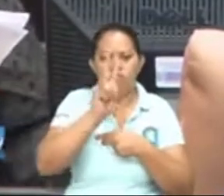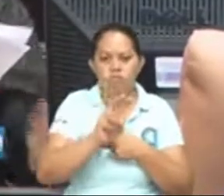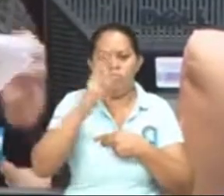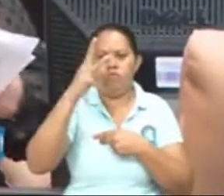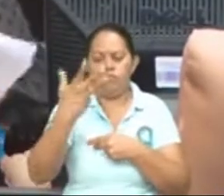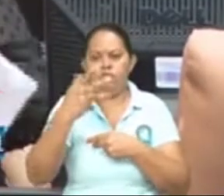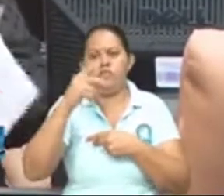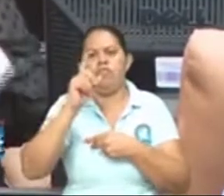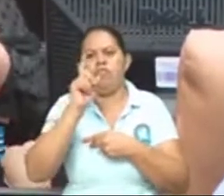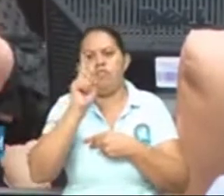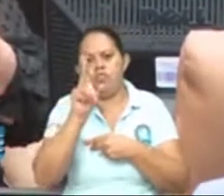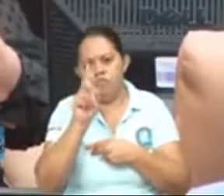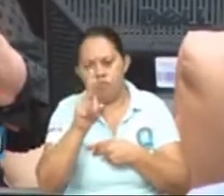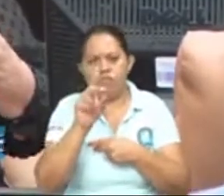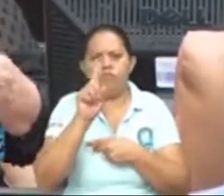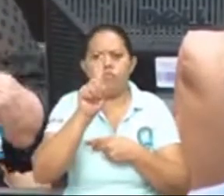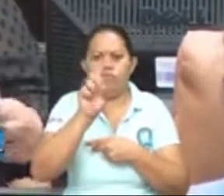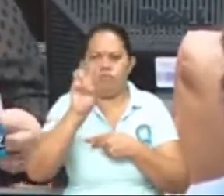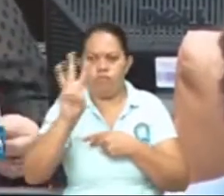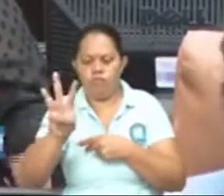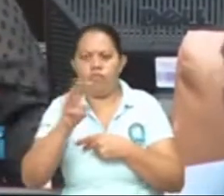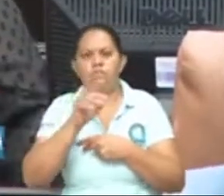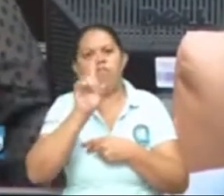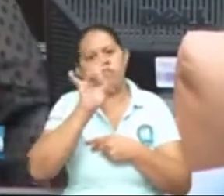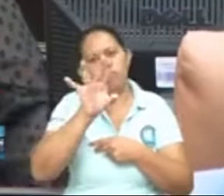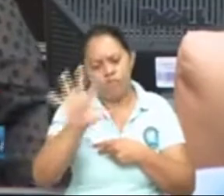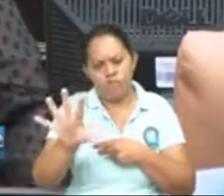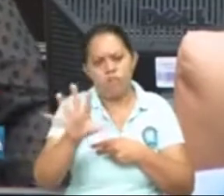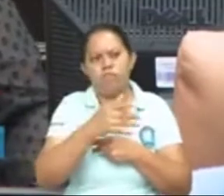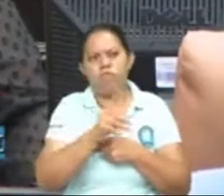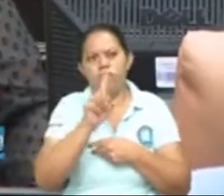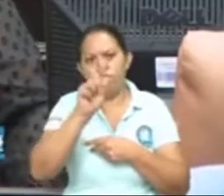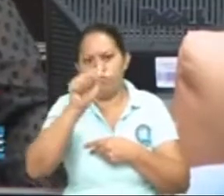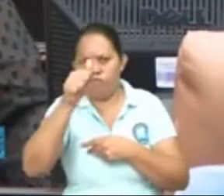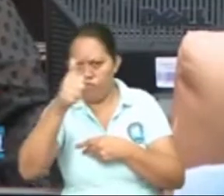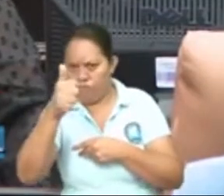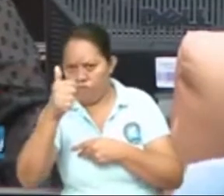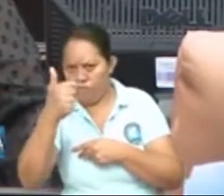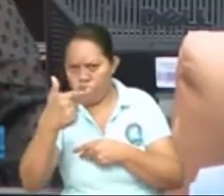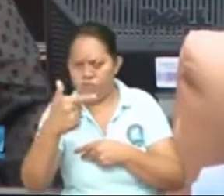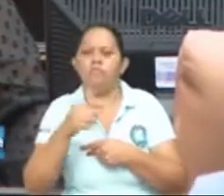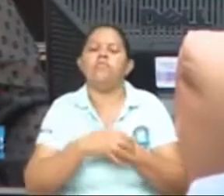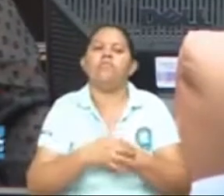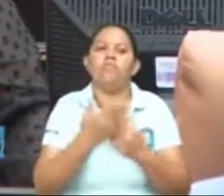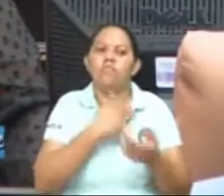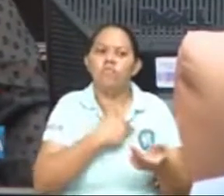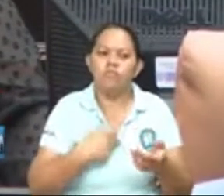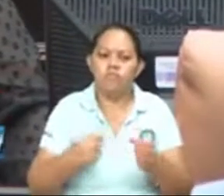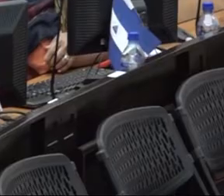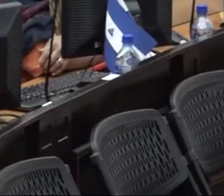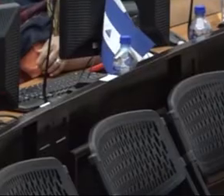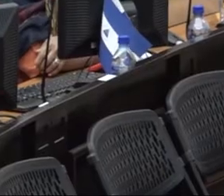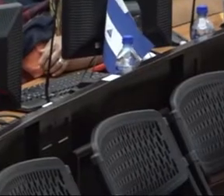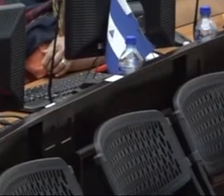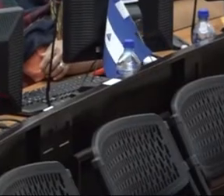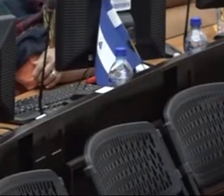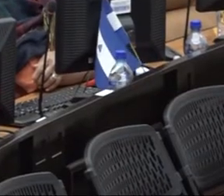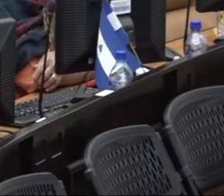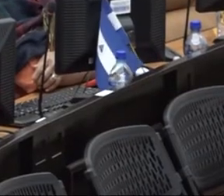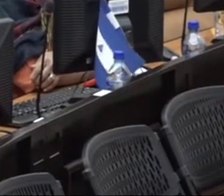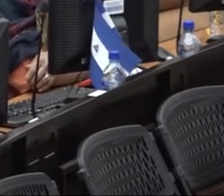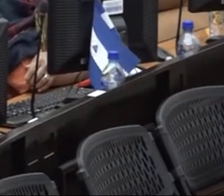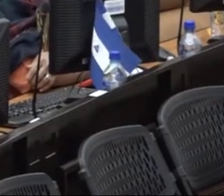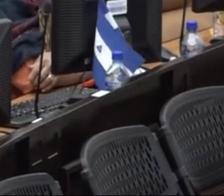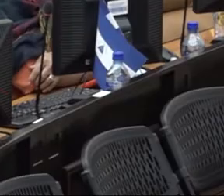9, 12, 13, 15 y 17, que aspiran a erradicar la pobreza,